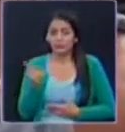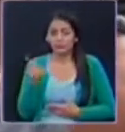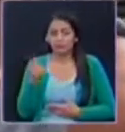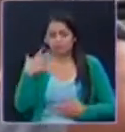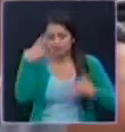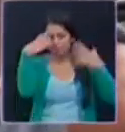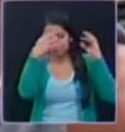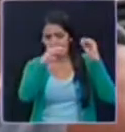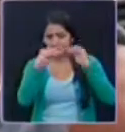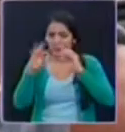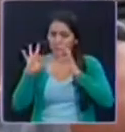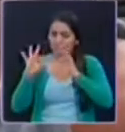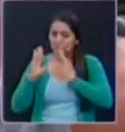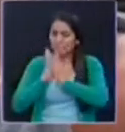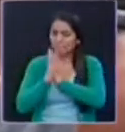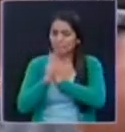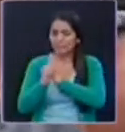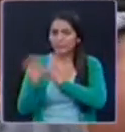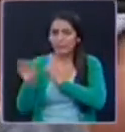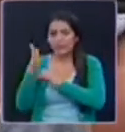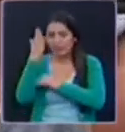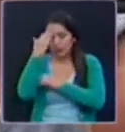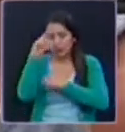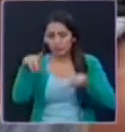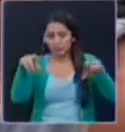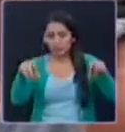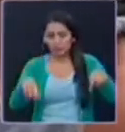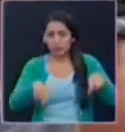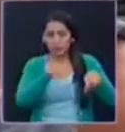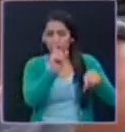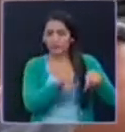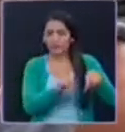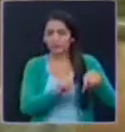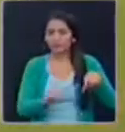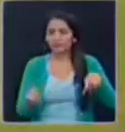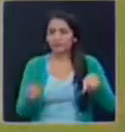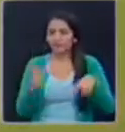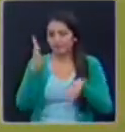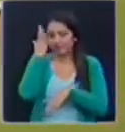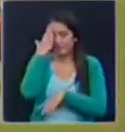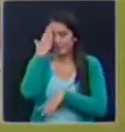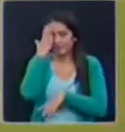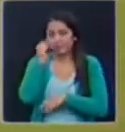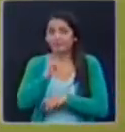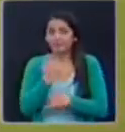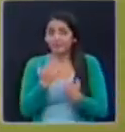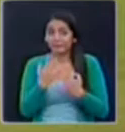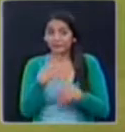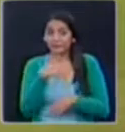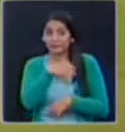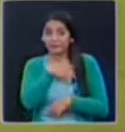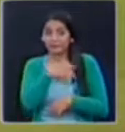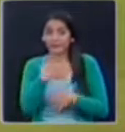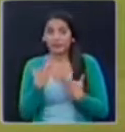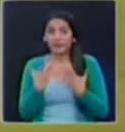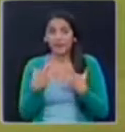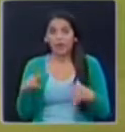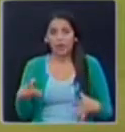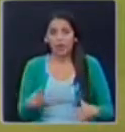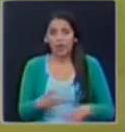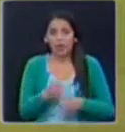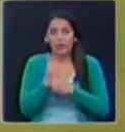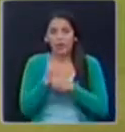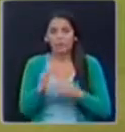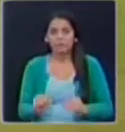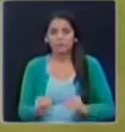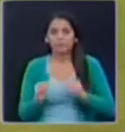sabe alinear y sabrá mostrar la mejor táctica para este partido. Los amarillos quieren recuperar el nivel de anteriores presentaciones y esperan